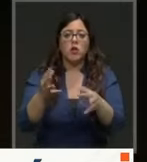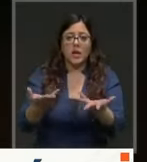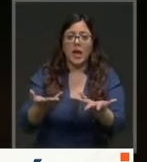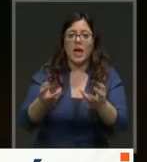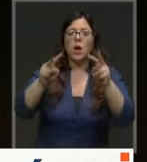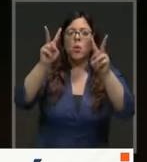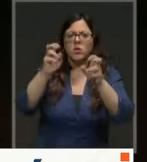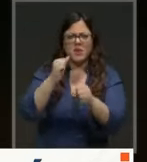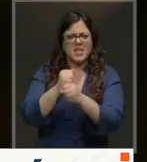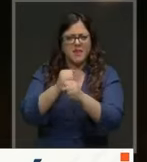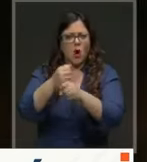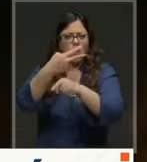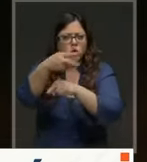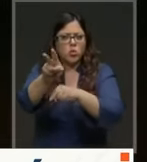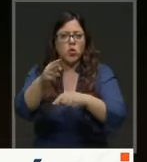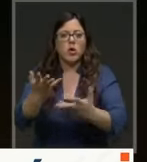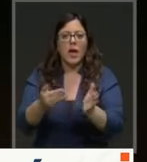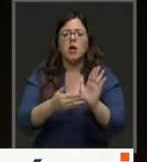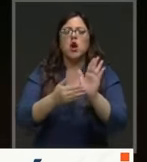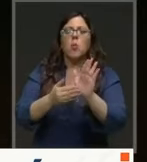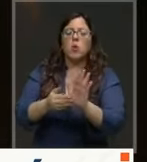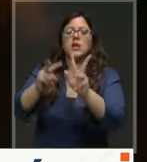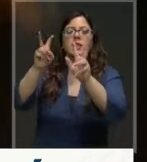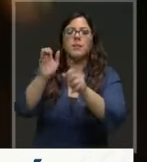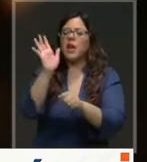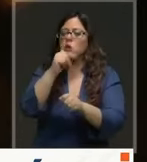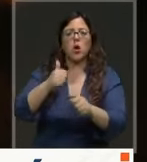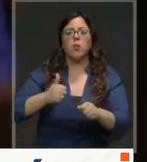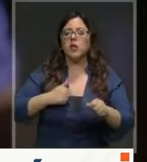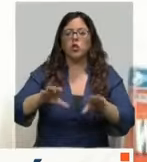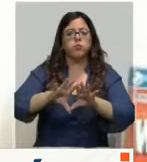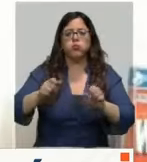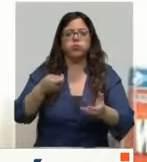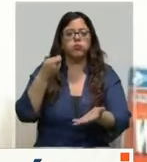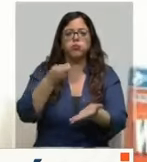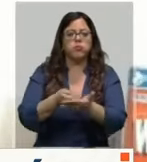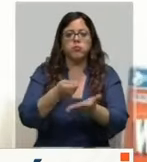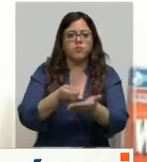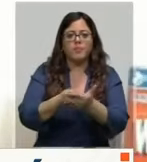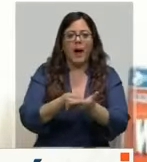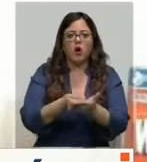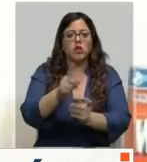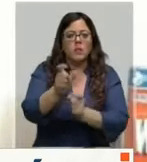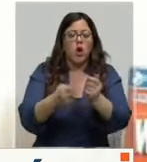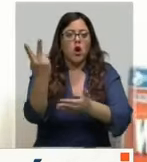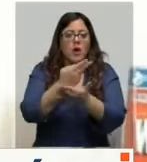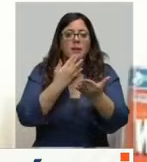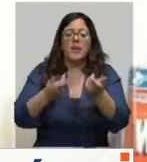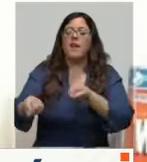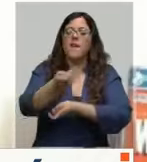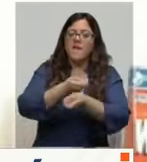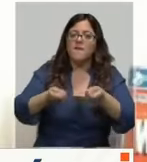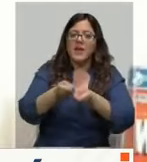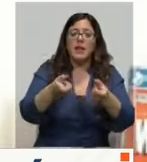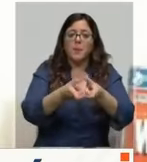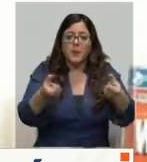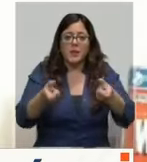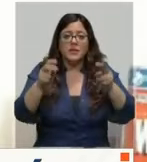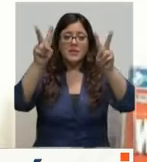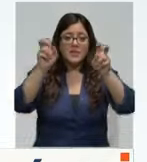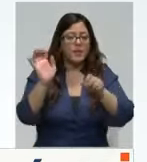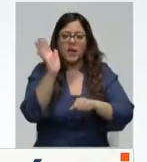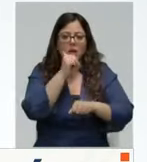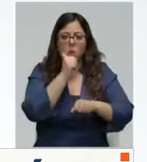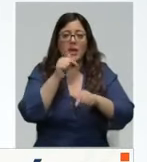modus operandi de realizar shows y no cumplir con los acuerdos del pago de artistas, además de la venta de entradas de eventos que no se concretaron.